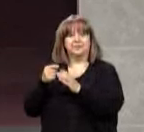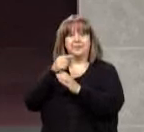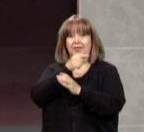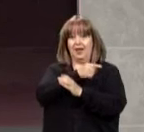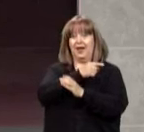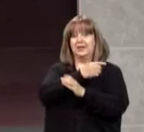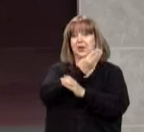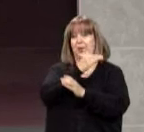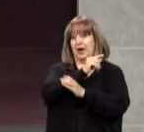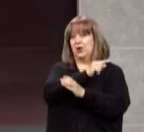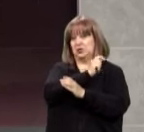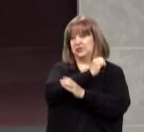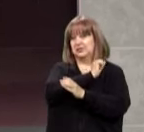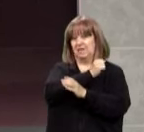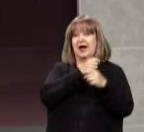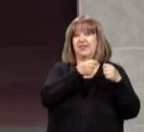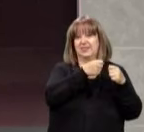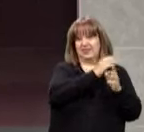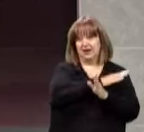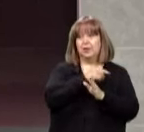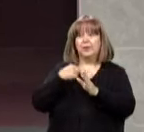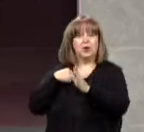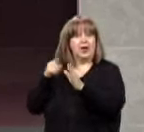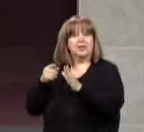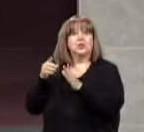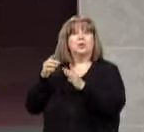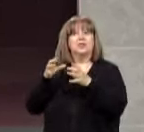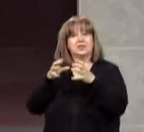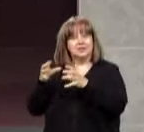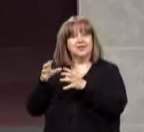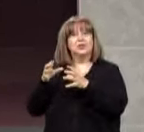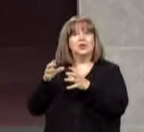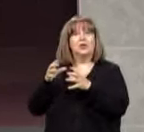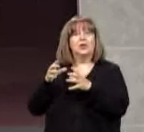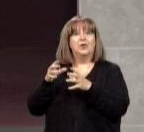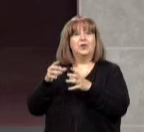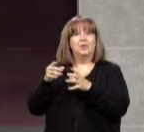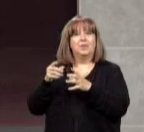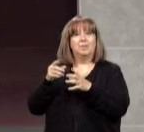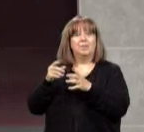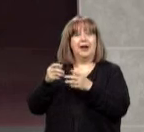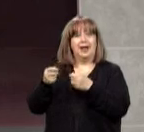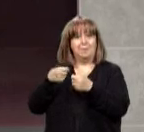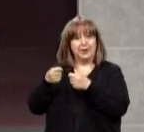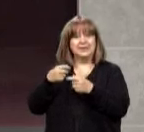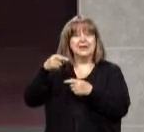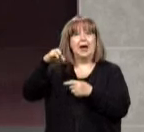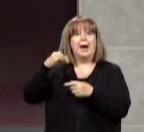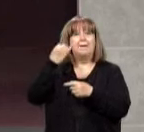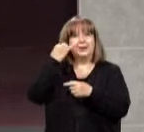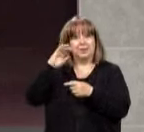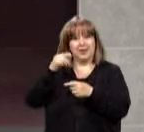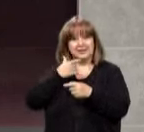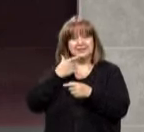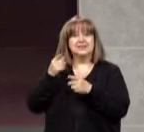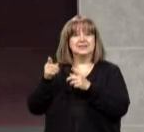encaje trabajan y además la pueden usar para las empresas pymes yo digamos Tenemos muchos clientes corporativos que usan la cuenta para financiarse